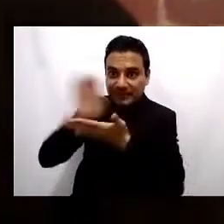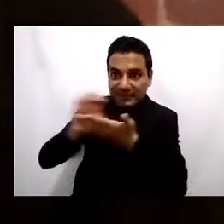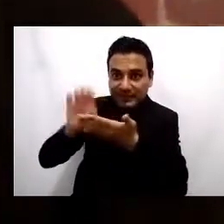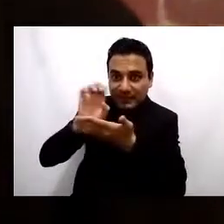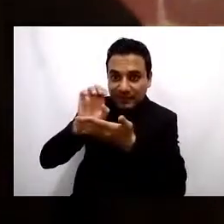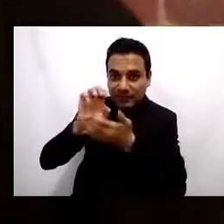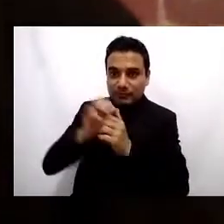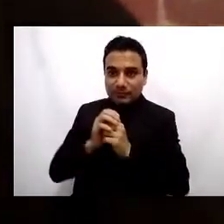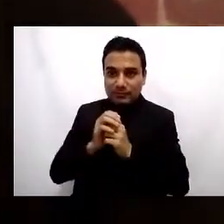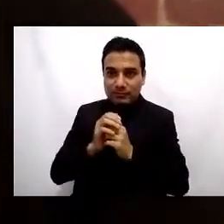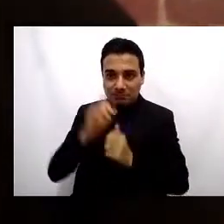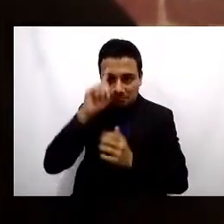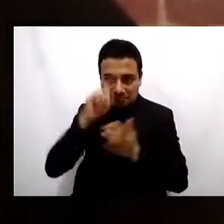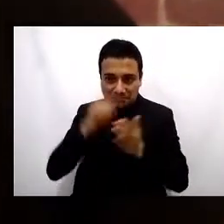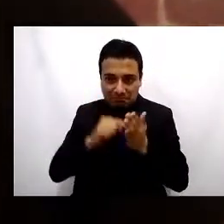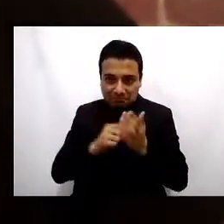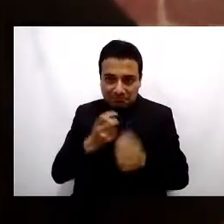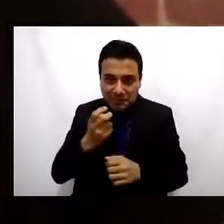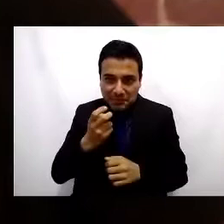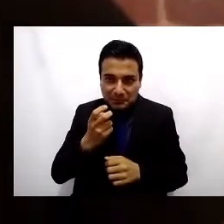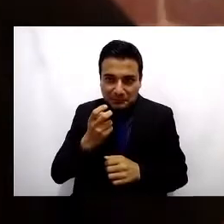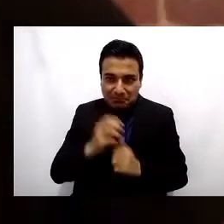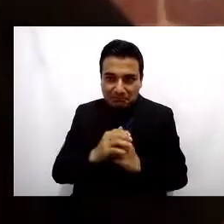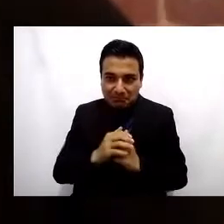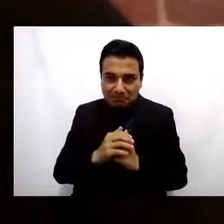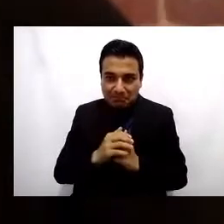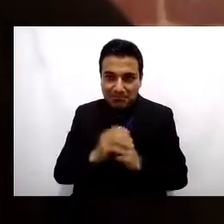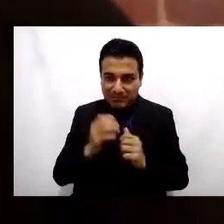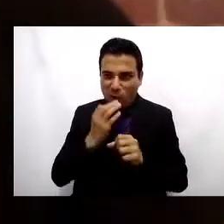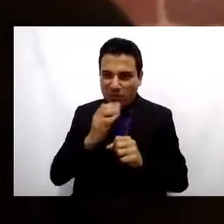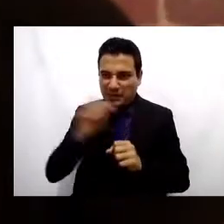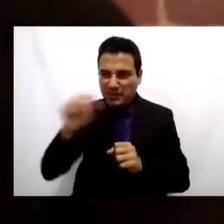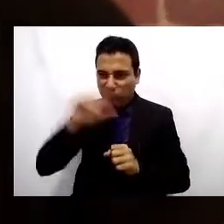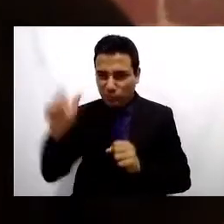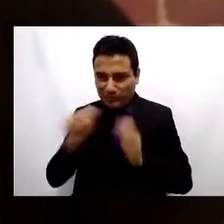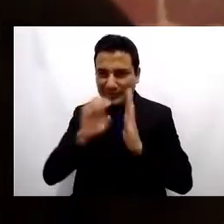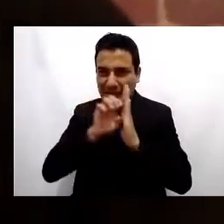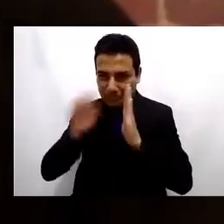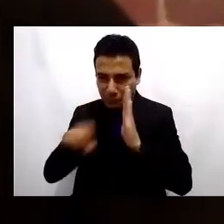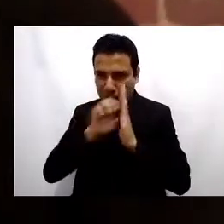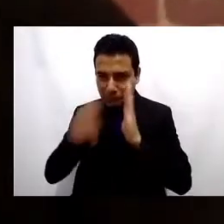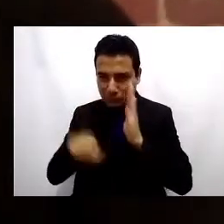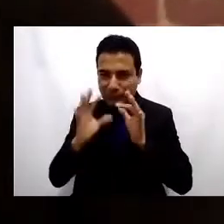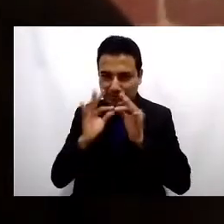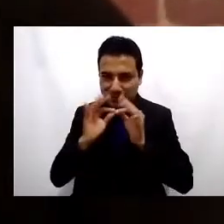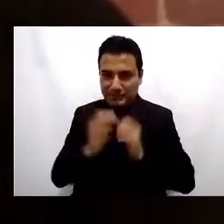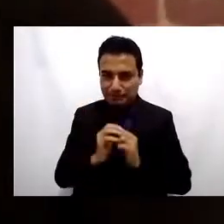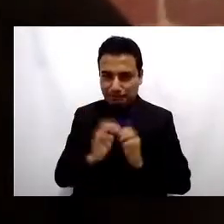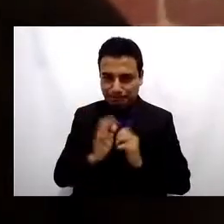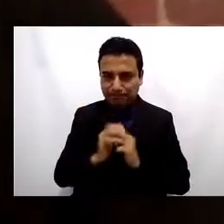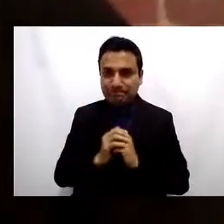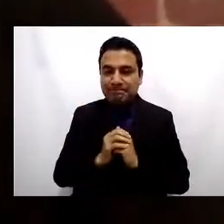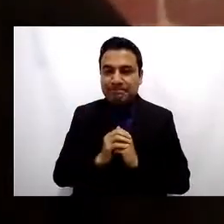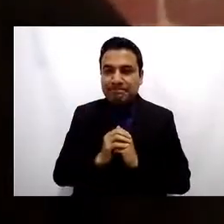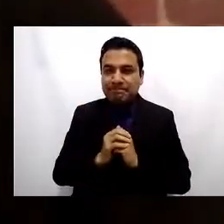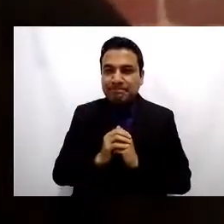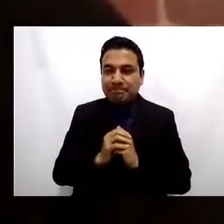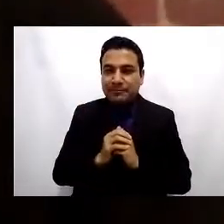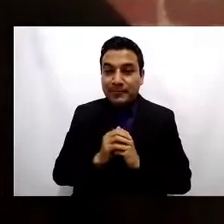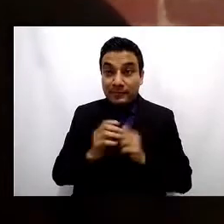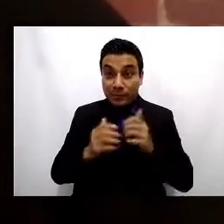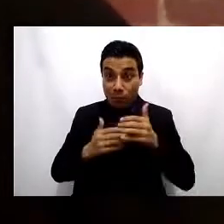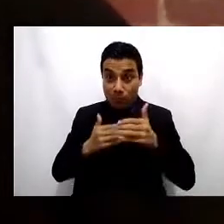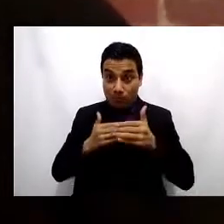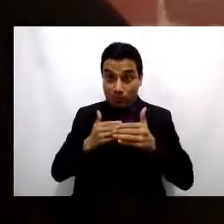para allanar la dificultad del concepto. Pero el proceso creador de la obra de